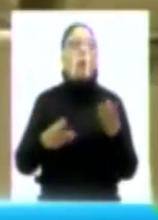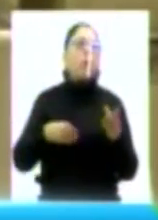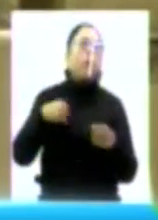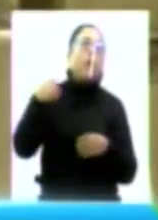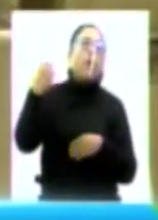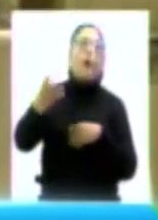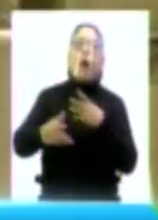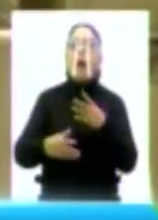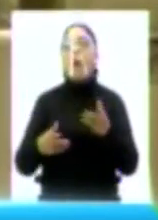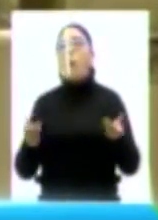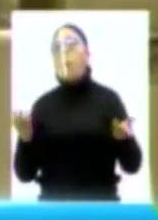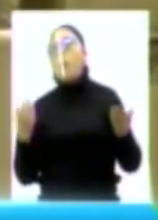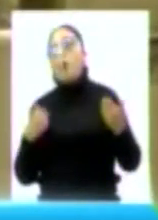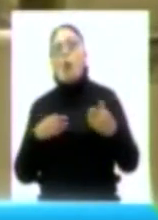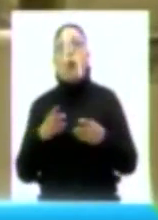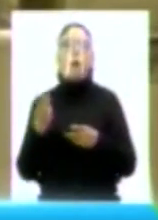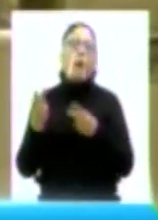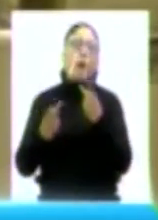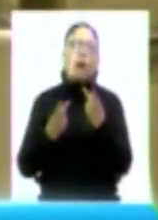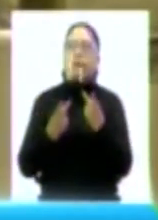por ahí, que se medique,